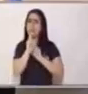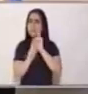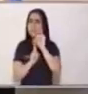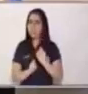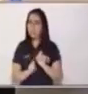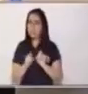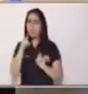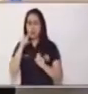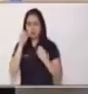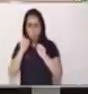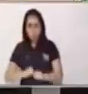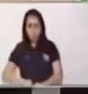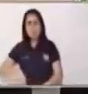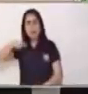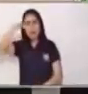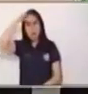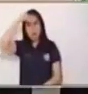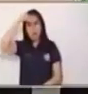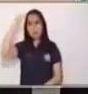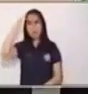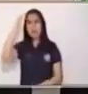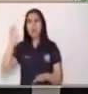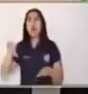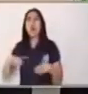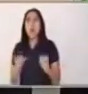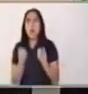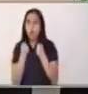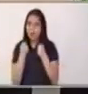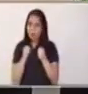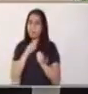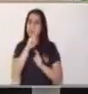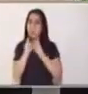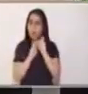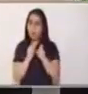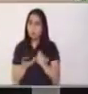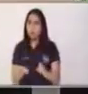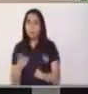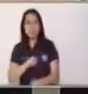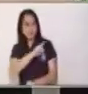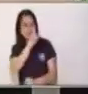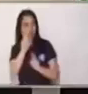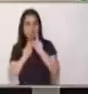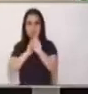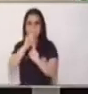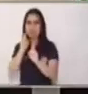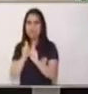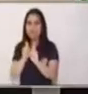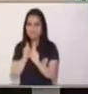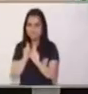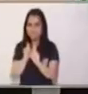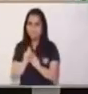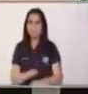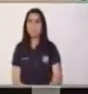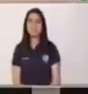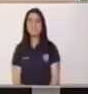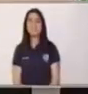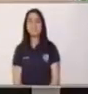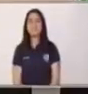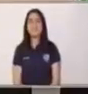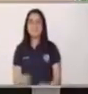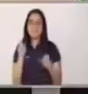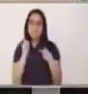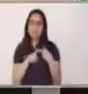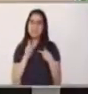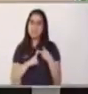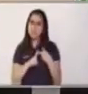cómo formular. Entonces, yo te traigo aquí algunos ejemplos. Vamos a ver el siguiente tipo de preguntas. En el siguiente tipo